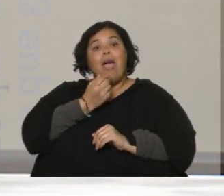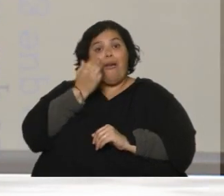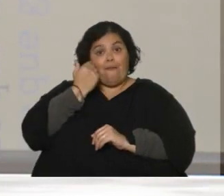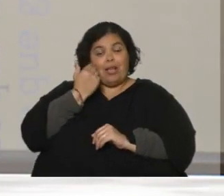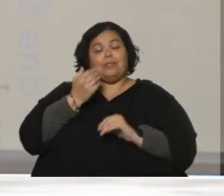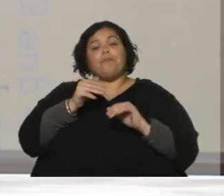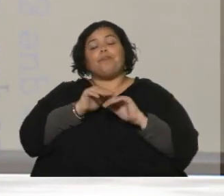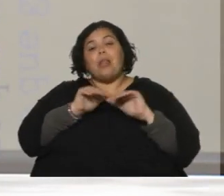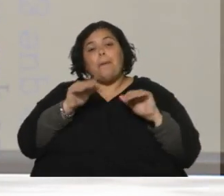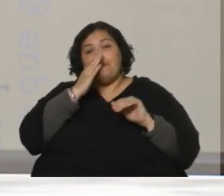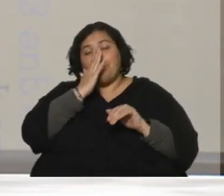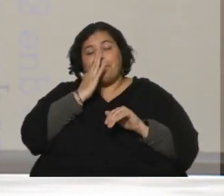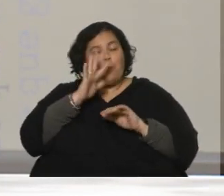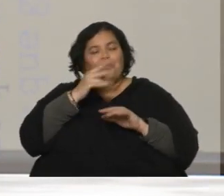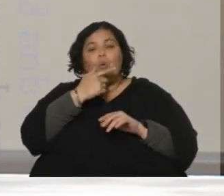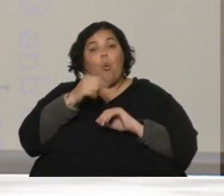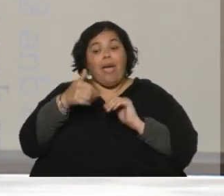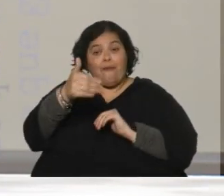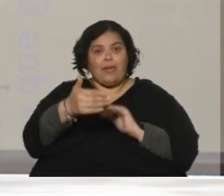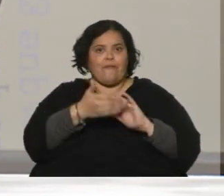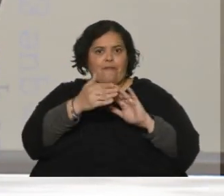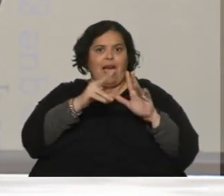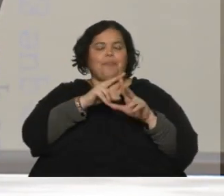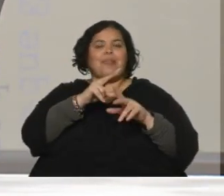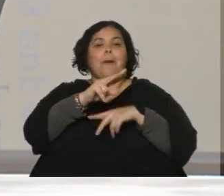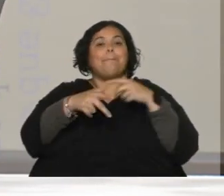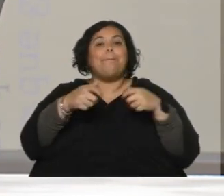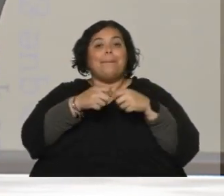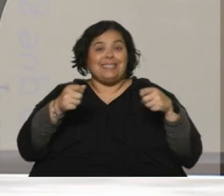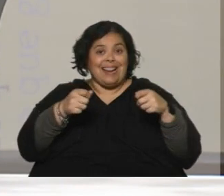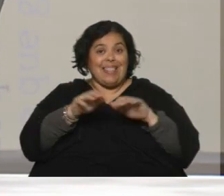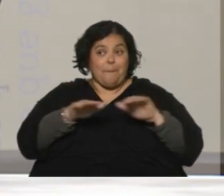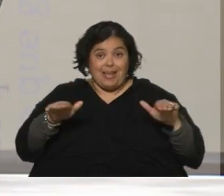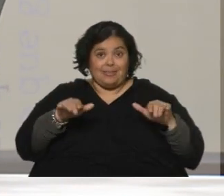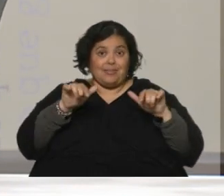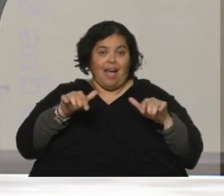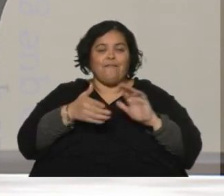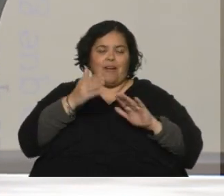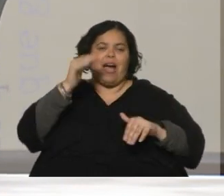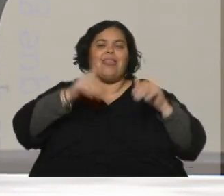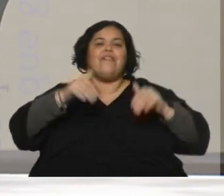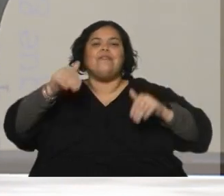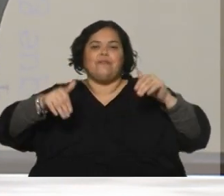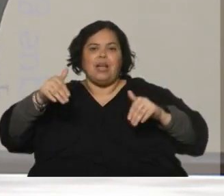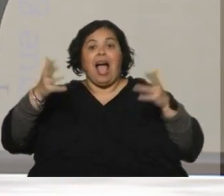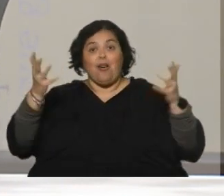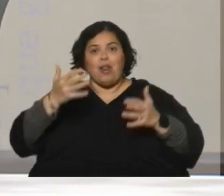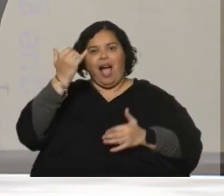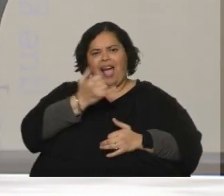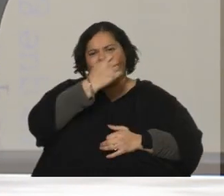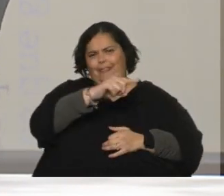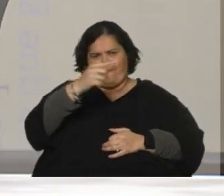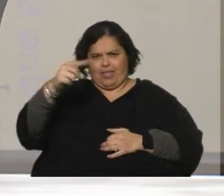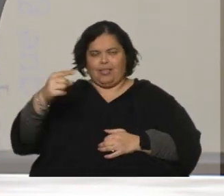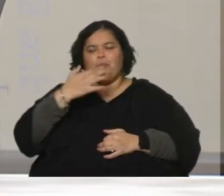representativa pnt va a poner esto a votación y también hay diferencia hay diferencias en este momento tenemos tenés